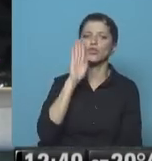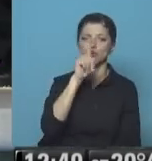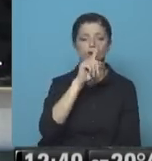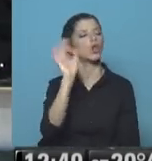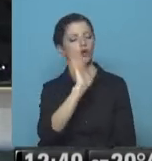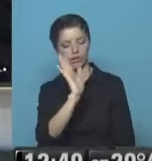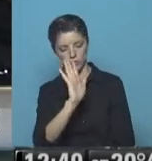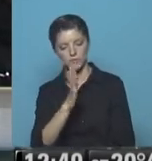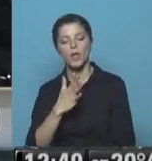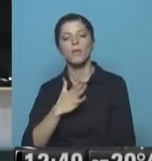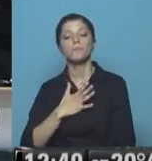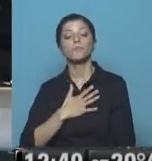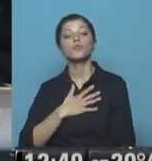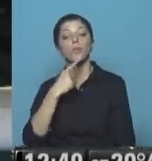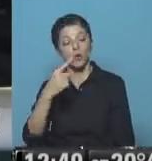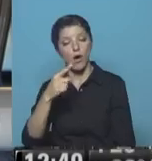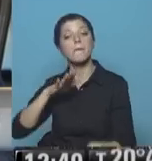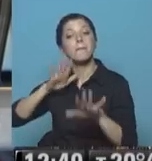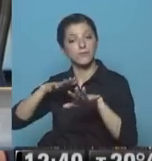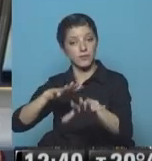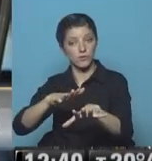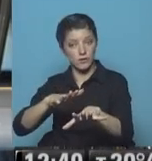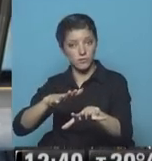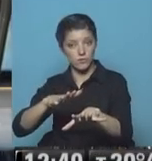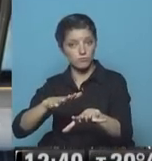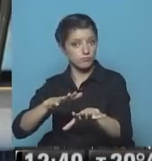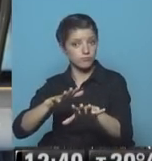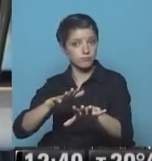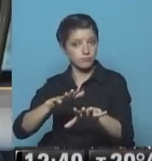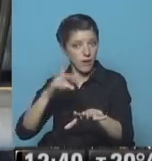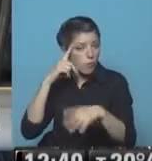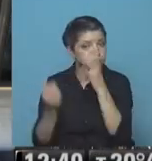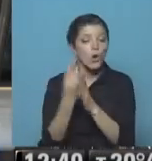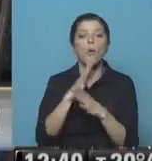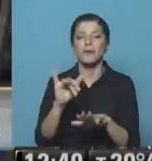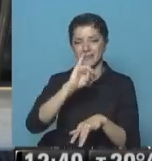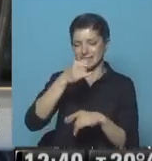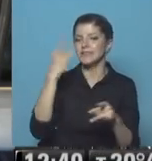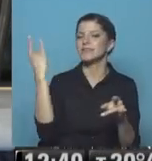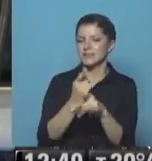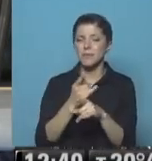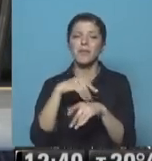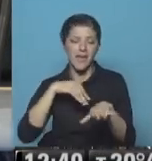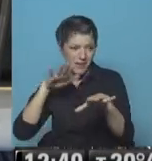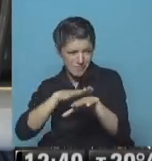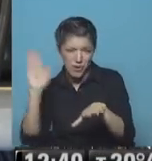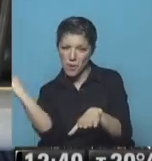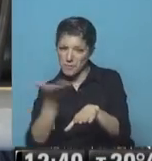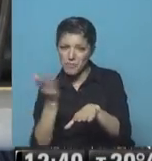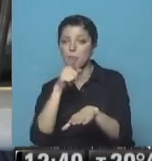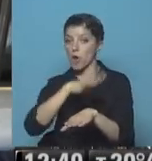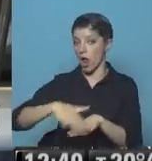las manifestaciones son genuinas porque, a pesar de que han sido siempre muy reprimidos, el pueblo